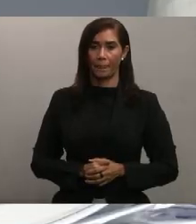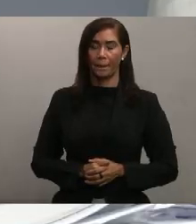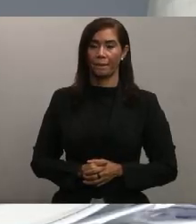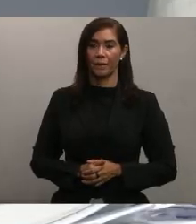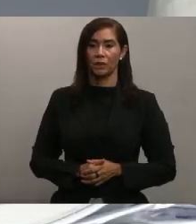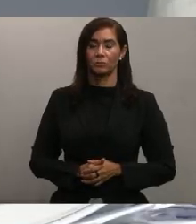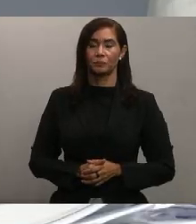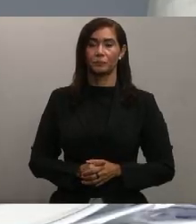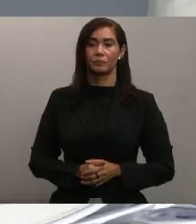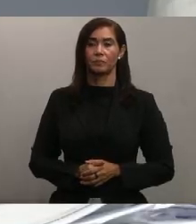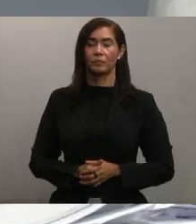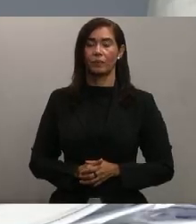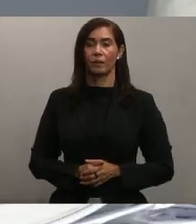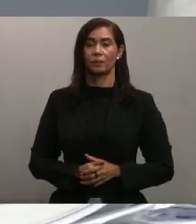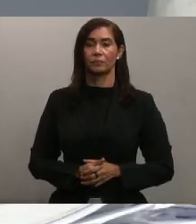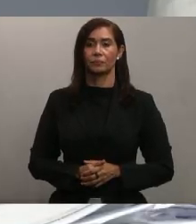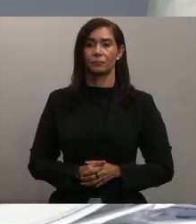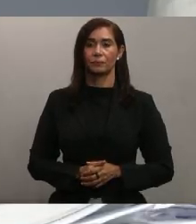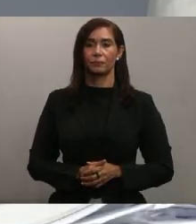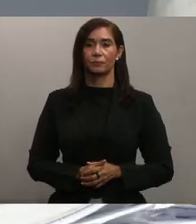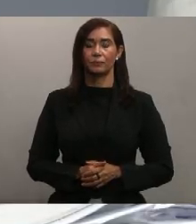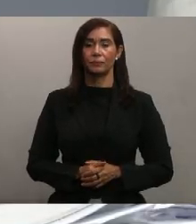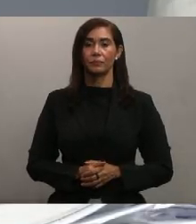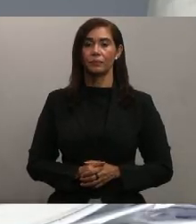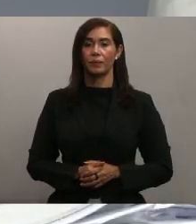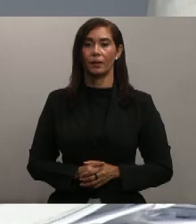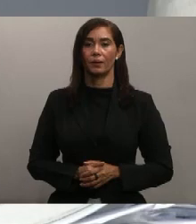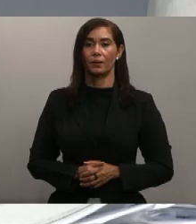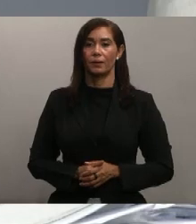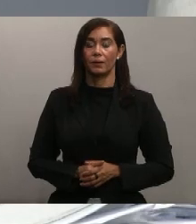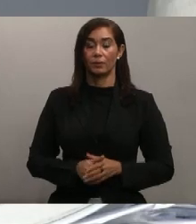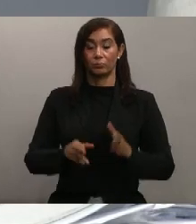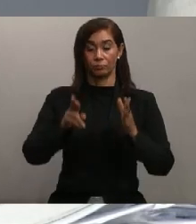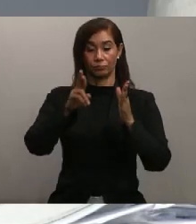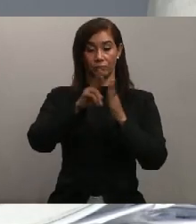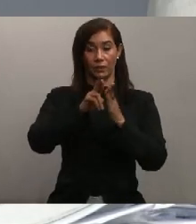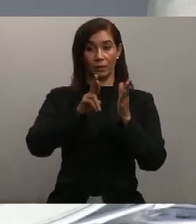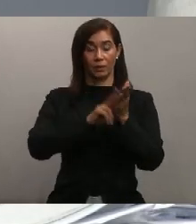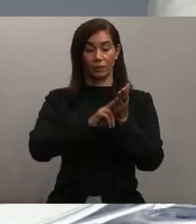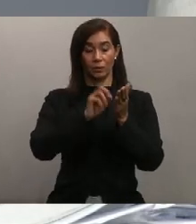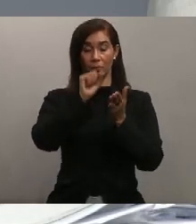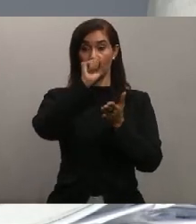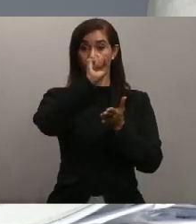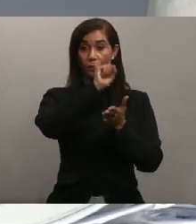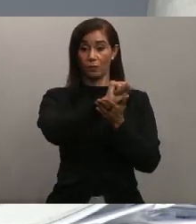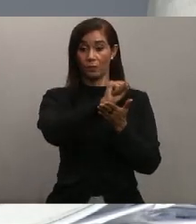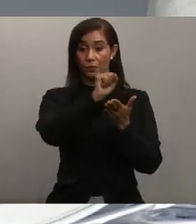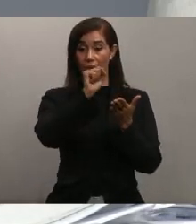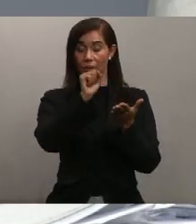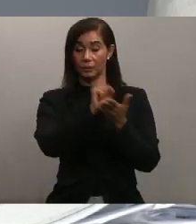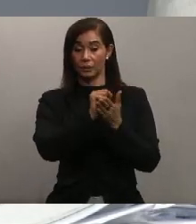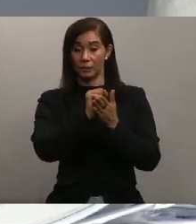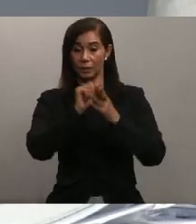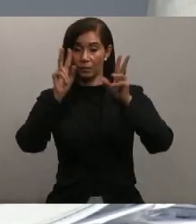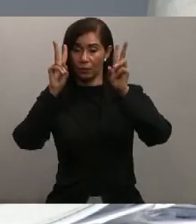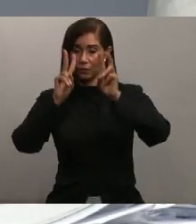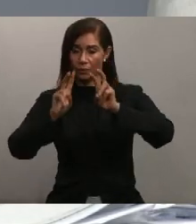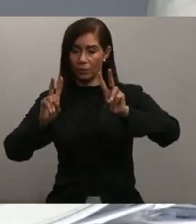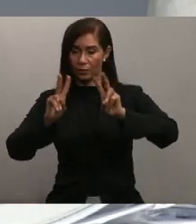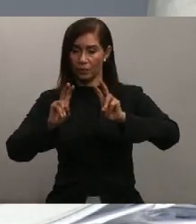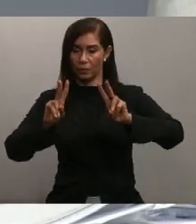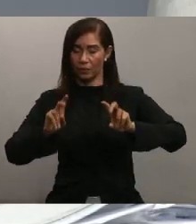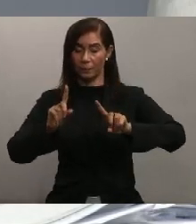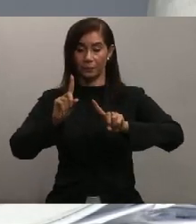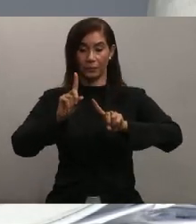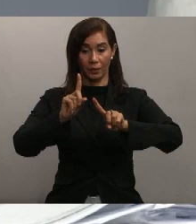Bueno, las medidas habituales, nosotros tenemos un sistema nacional de vigilancia sanitaria que depende